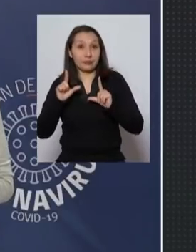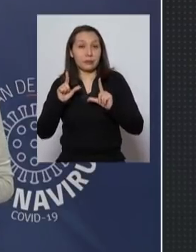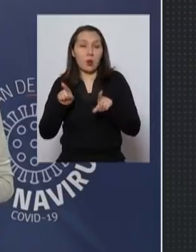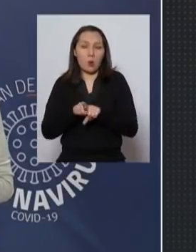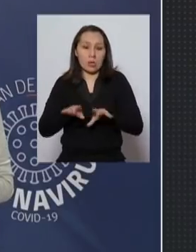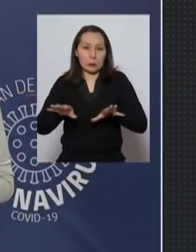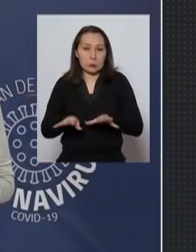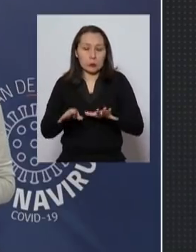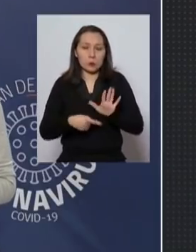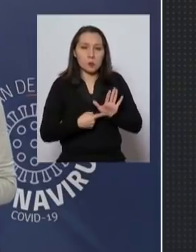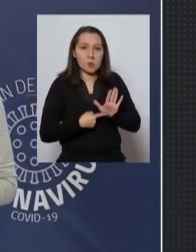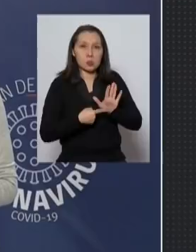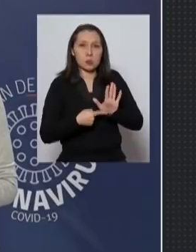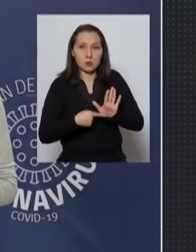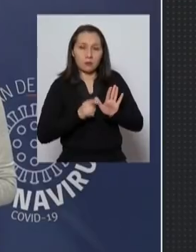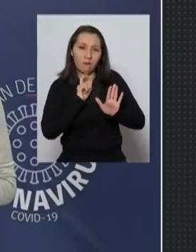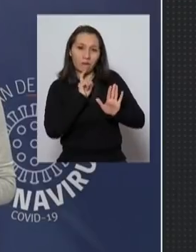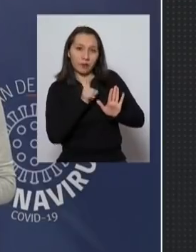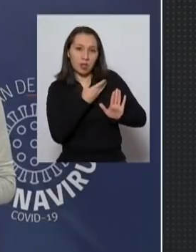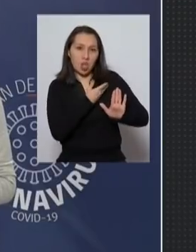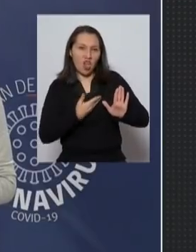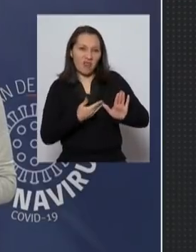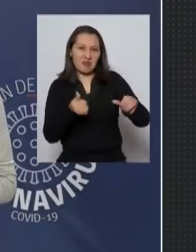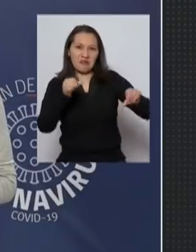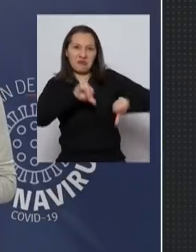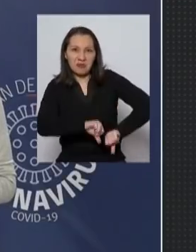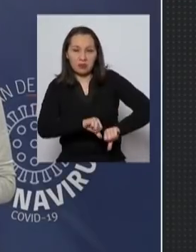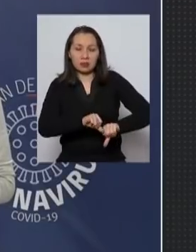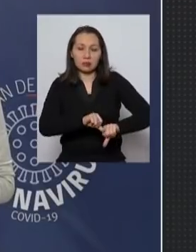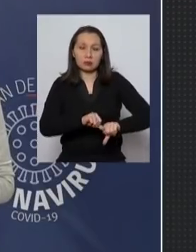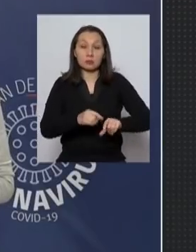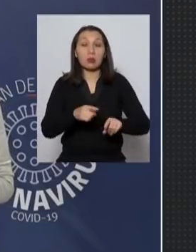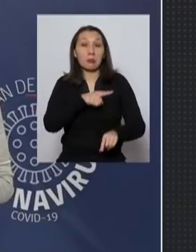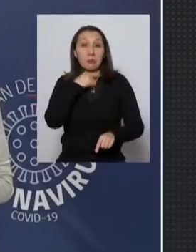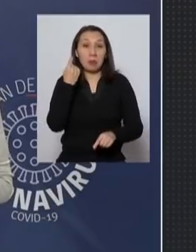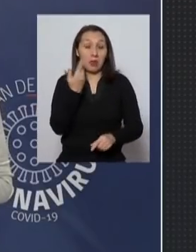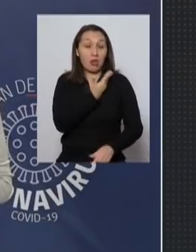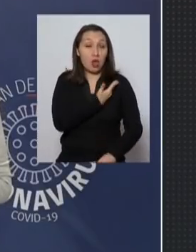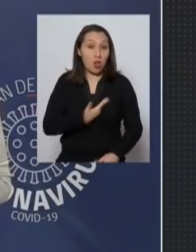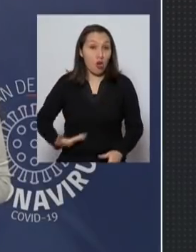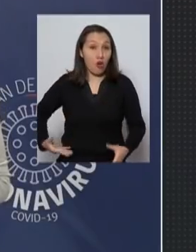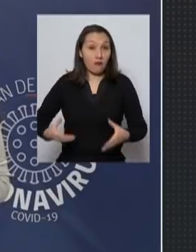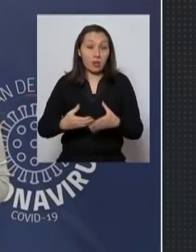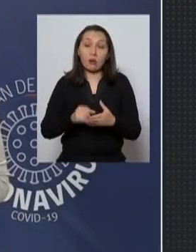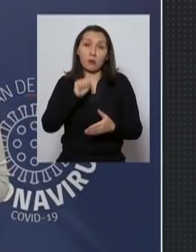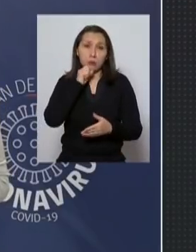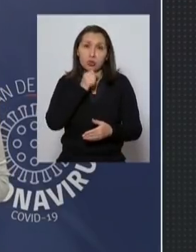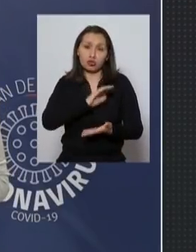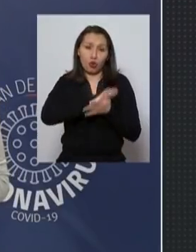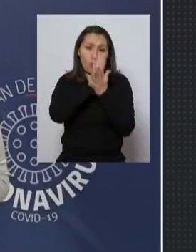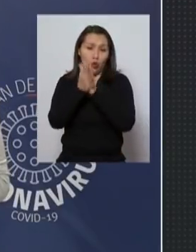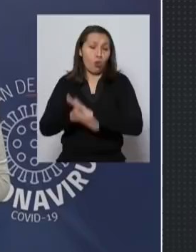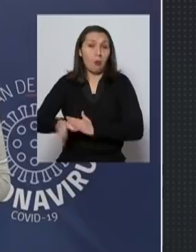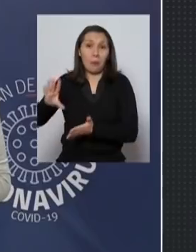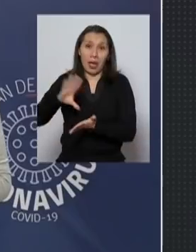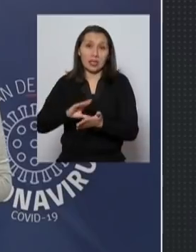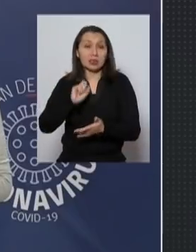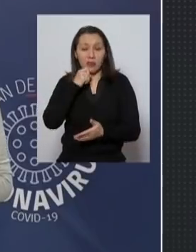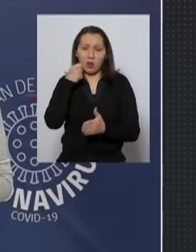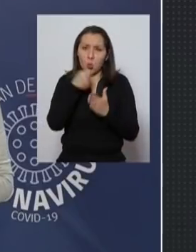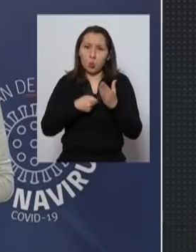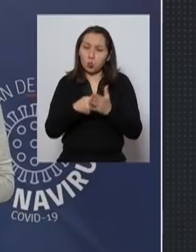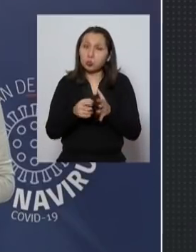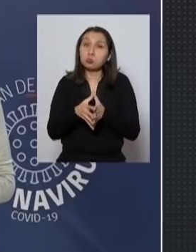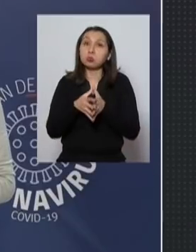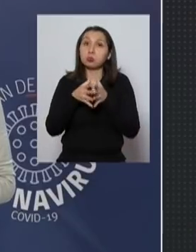se esfuerzan por mostrar que el gobierno va a fracasar. El fracaso del gobierno es el fracaso completo de un país en la lucha